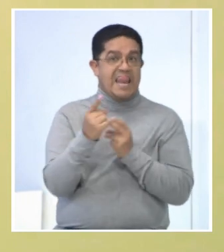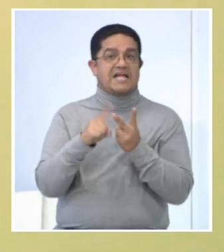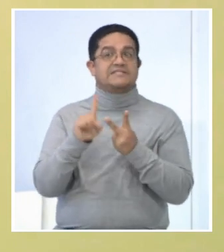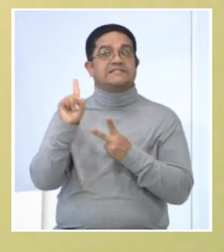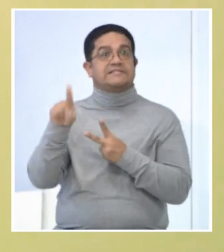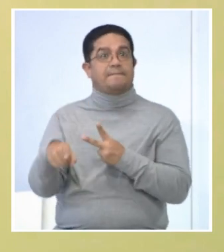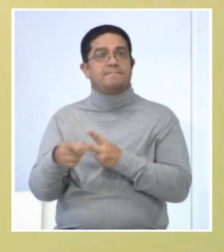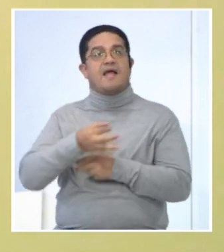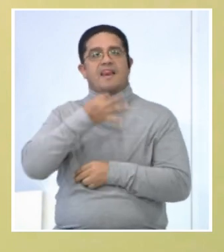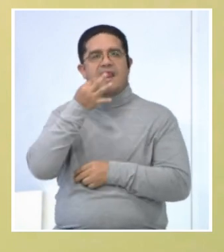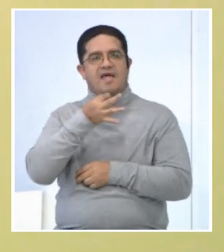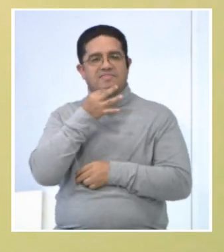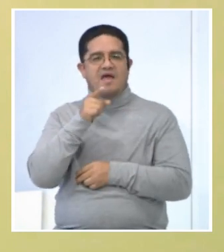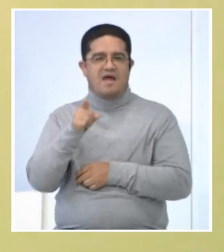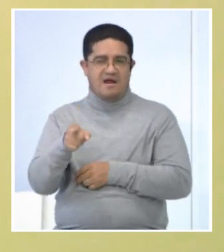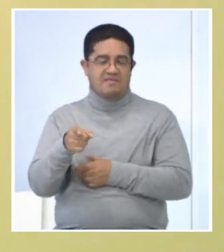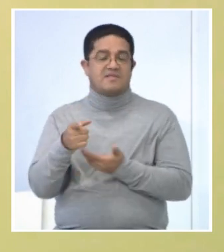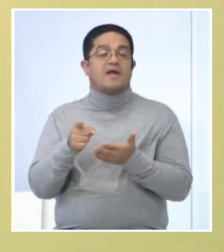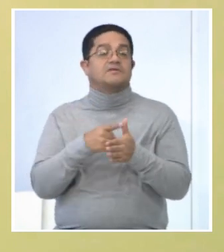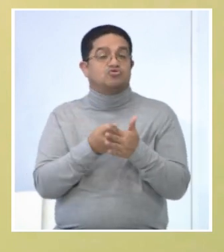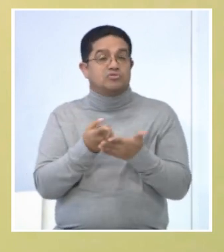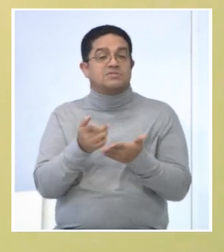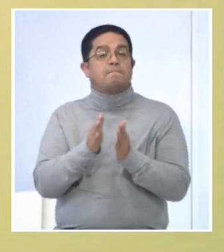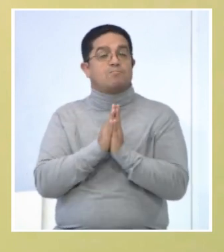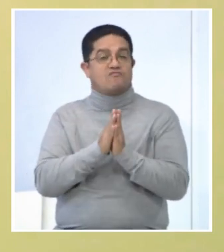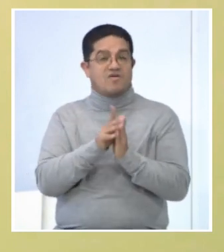atardecer. Si es posible, limita tus